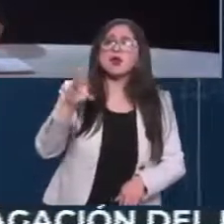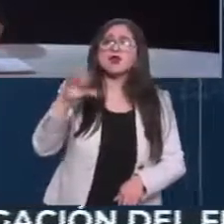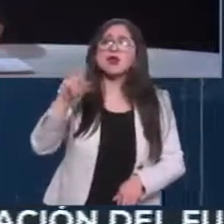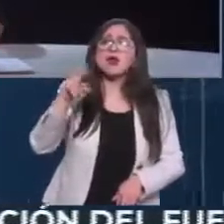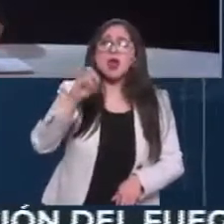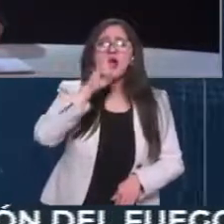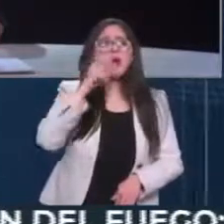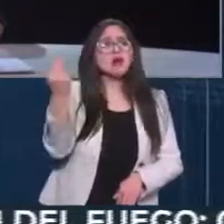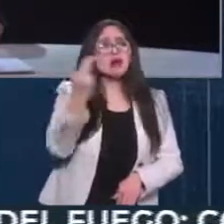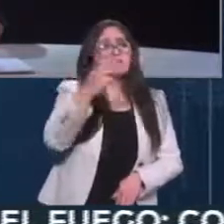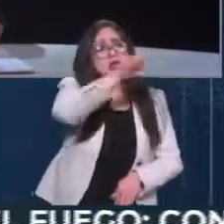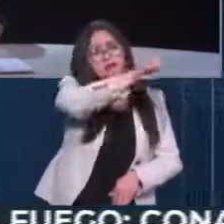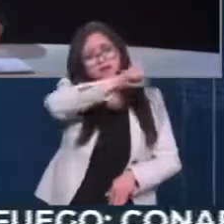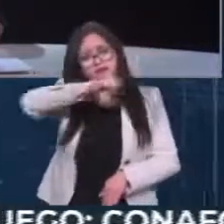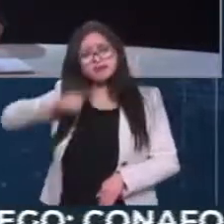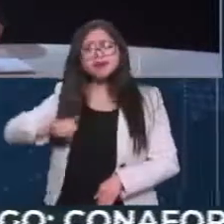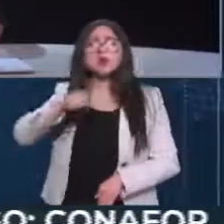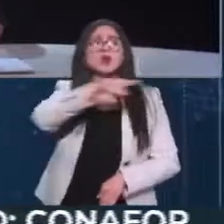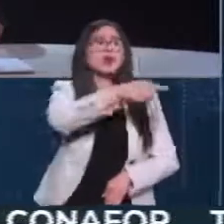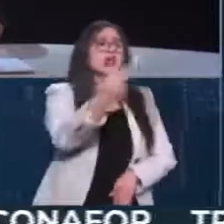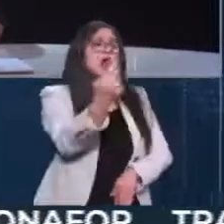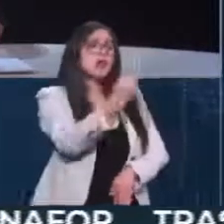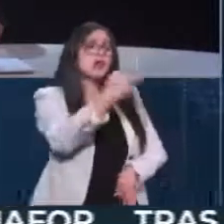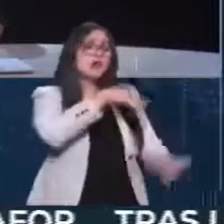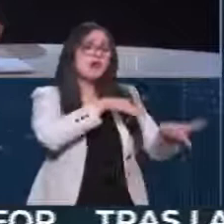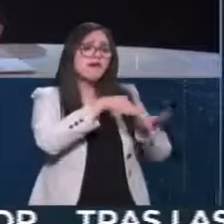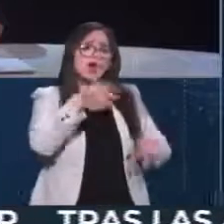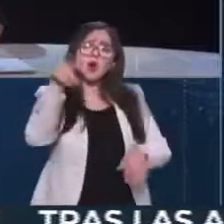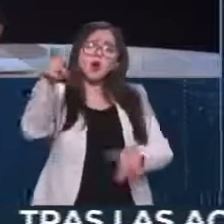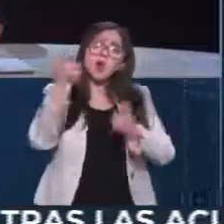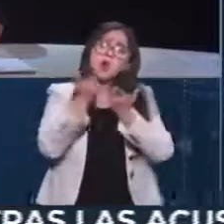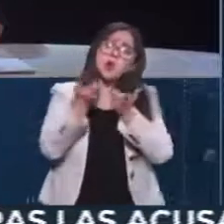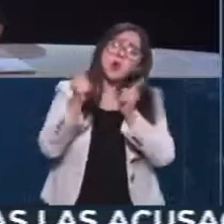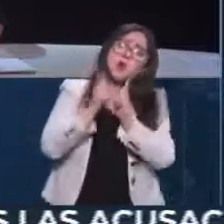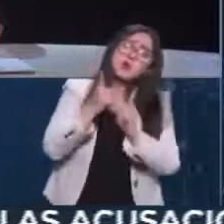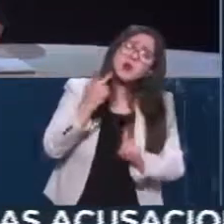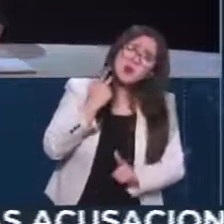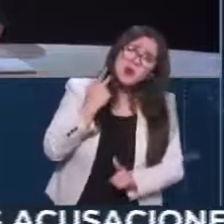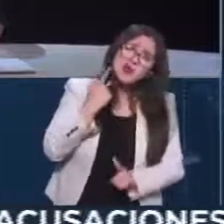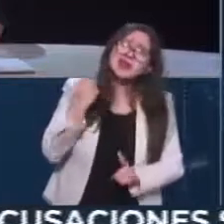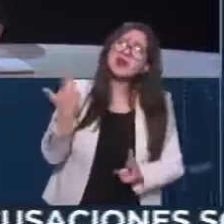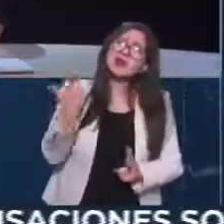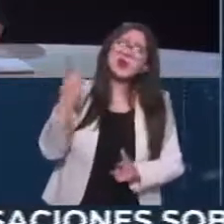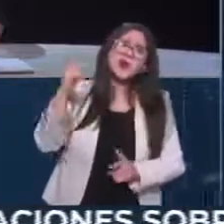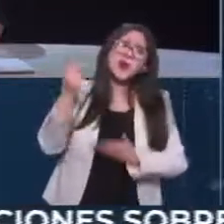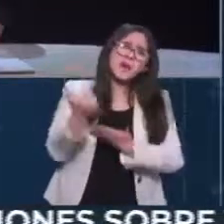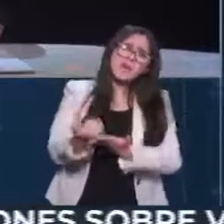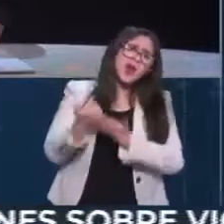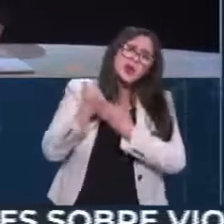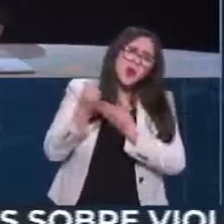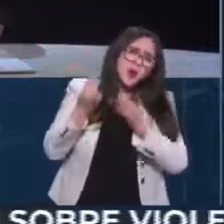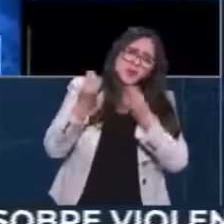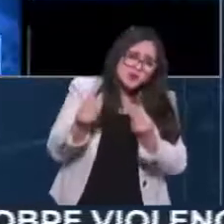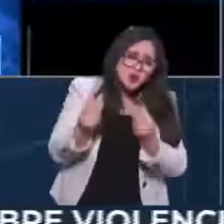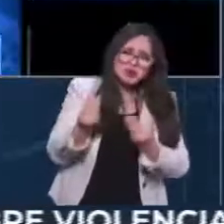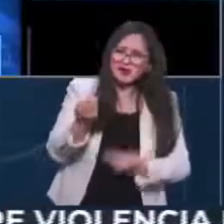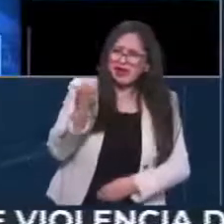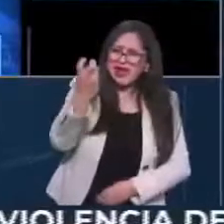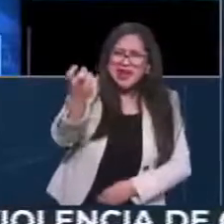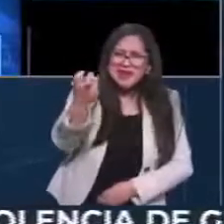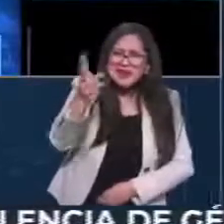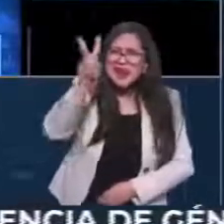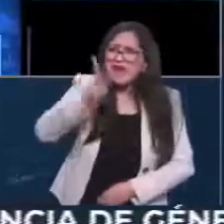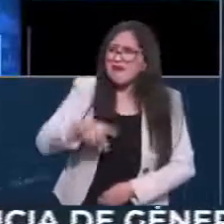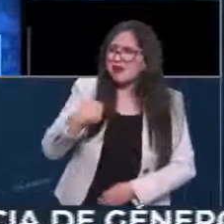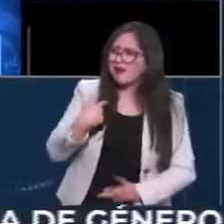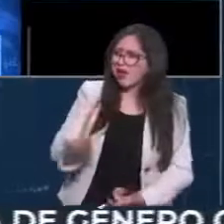porque se lo voy a dar al PAN, aunque el PAN no me ayudó mucho, le dijo a uno, cómo me he reído yo de las estupideces, ¿no? Pero bueno,